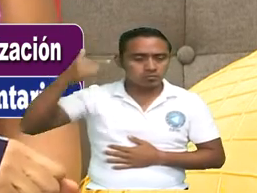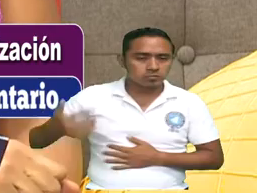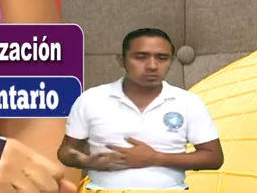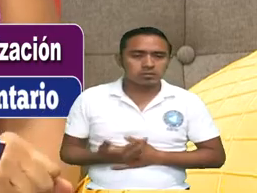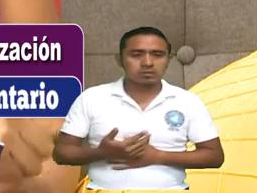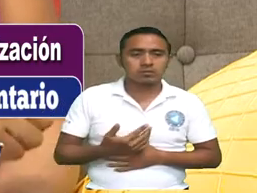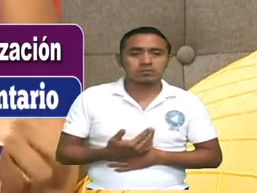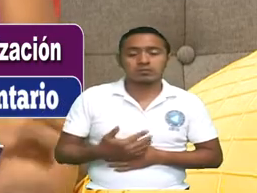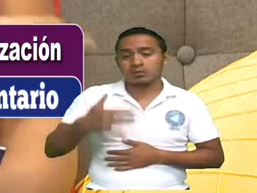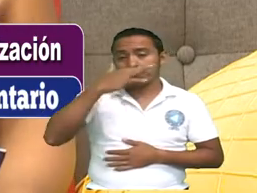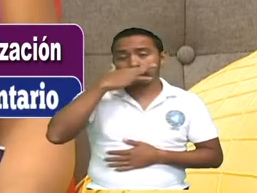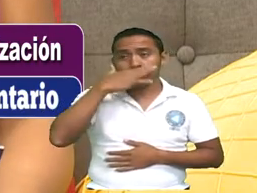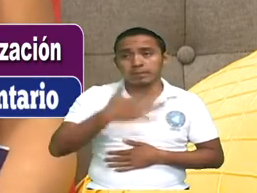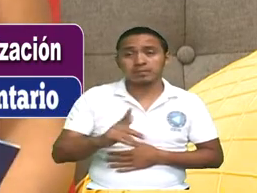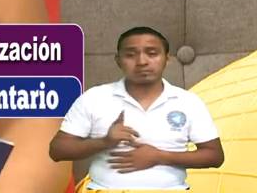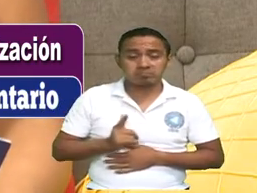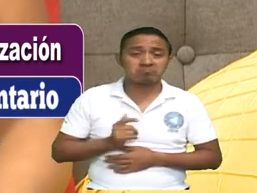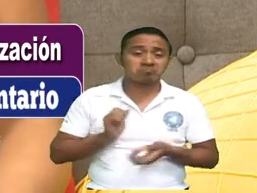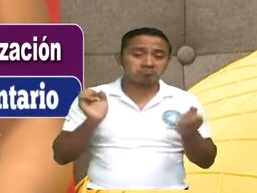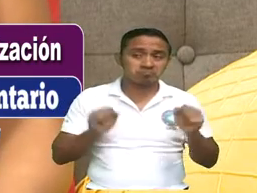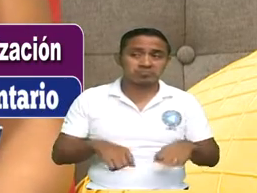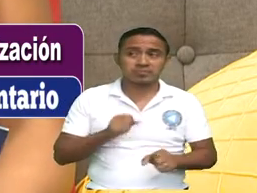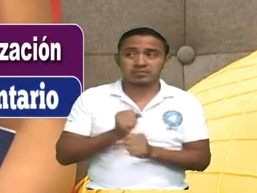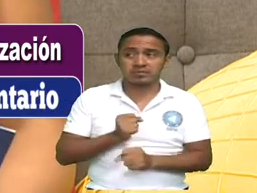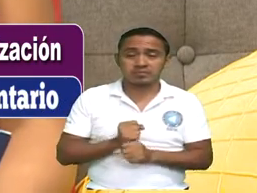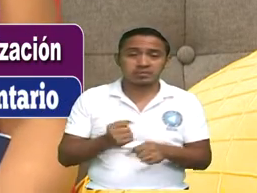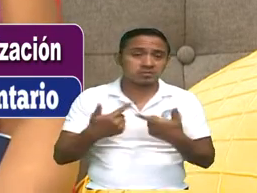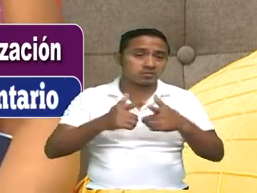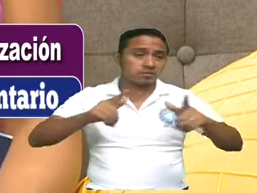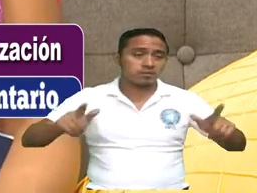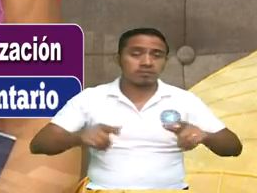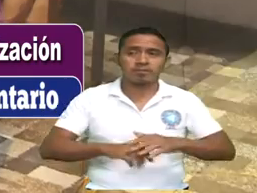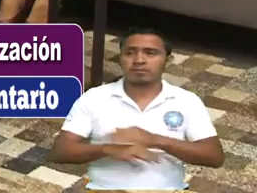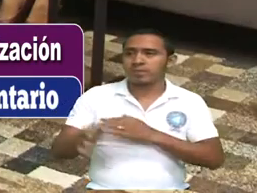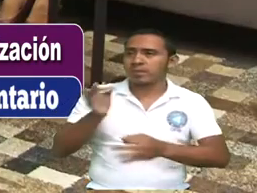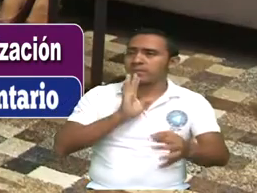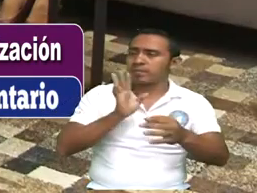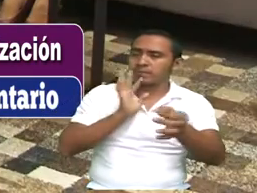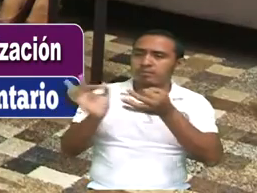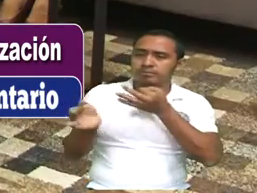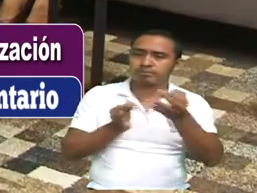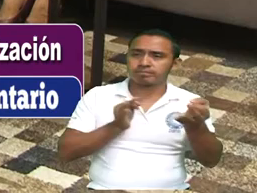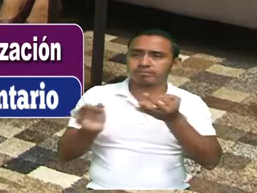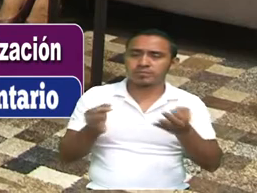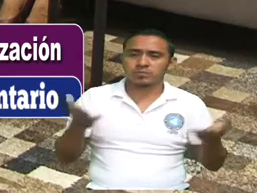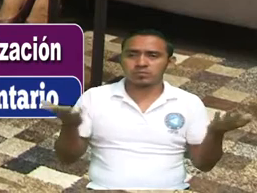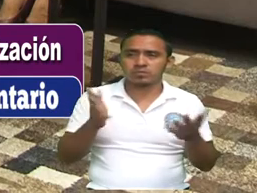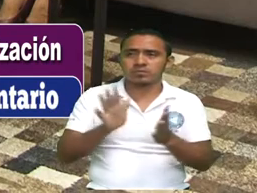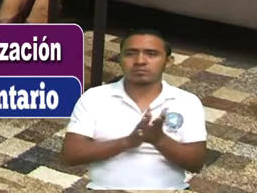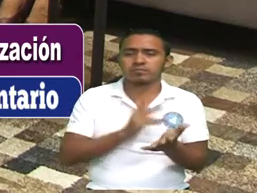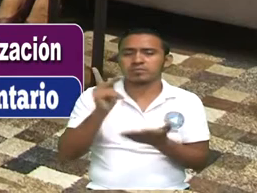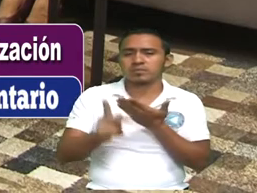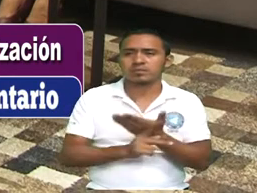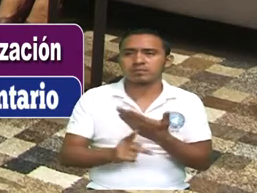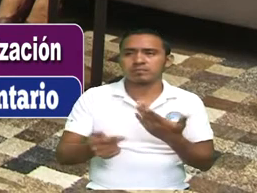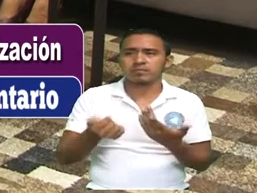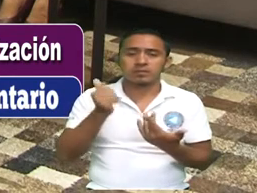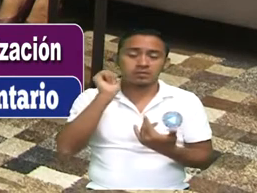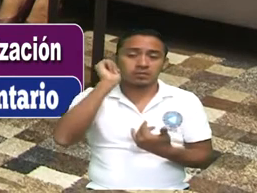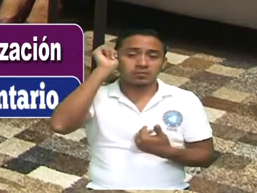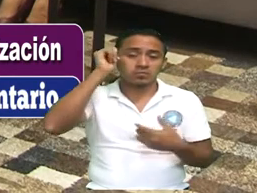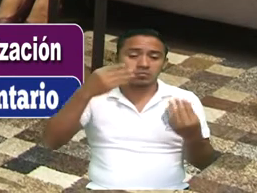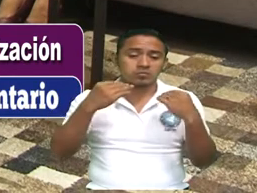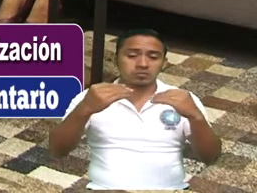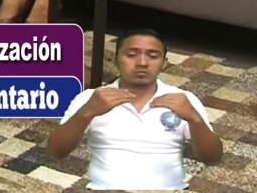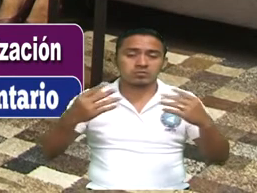y Unidad Nacional tienen esta oportunidad de manera gratuita. Hábleme un poco sobre el programa de educación de adultos que